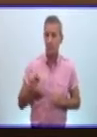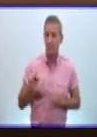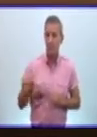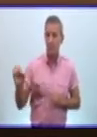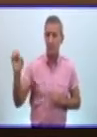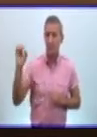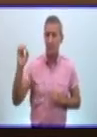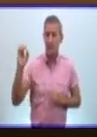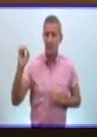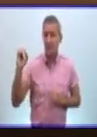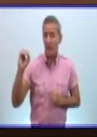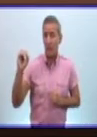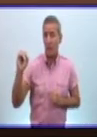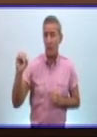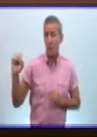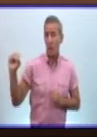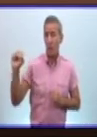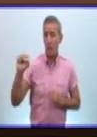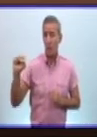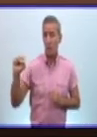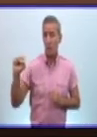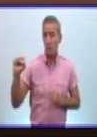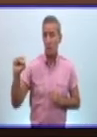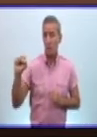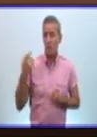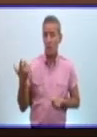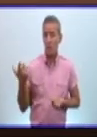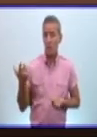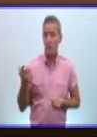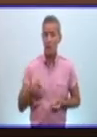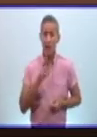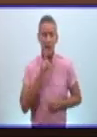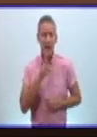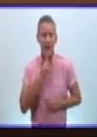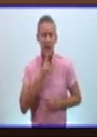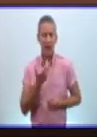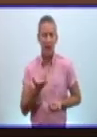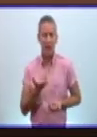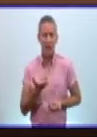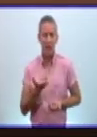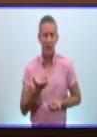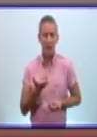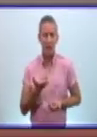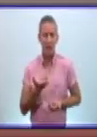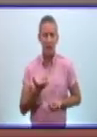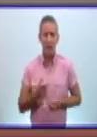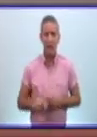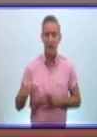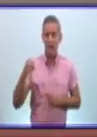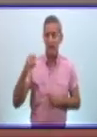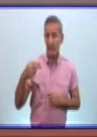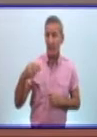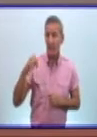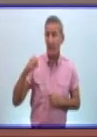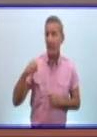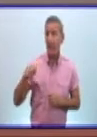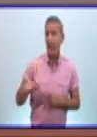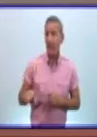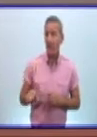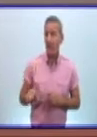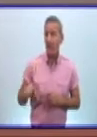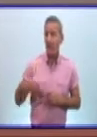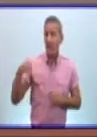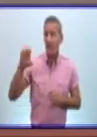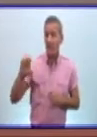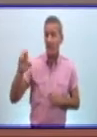octazufre, tenemos una muestra de agua y una muestra de etanol. Ustedes pueden describir